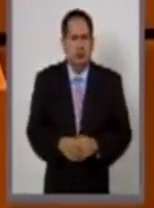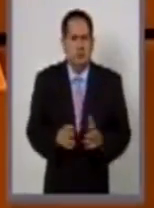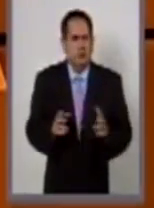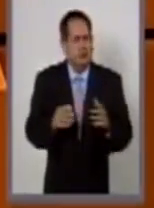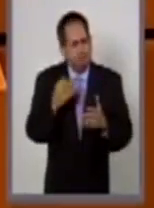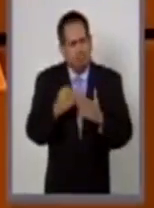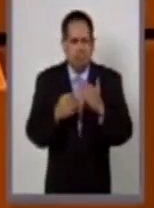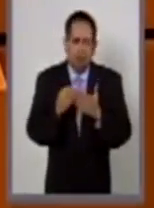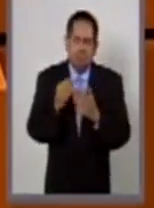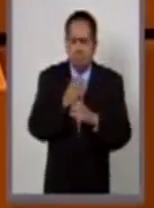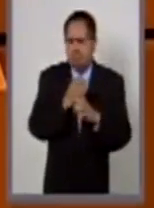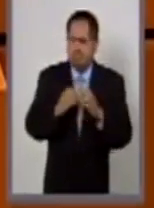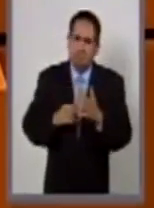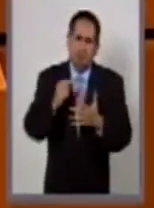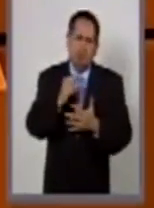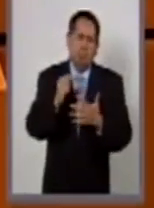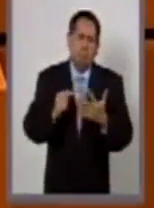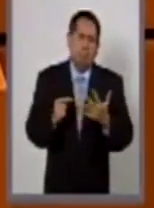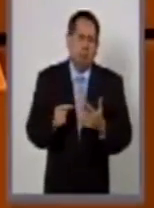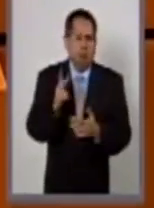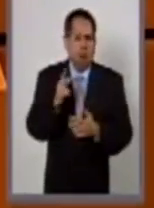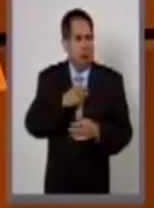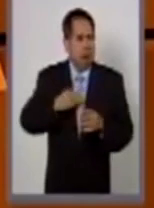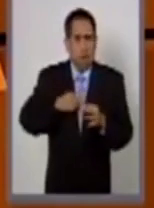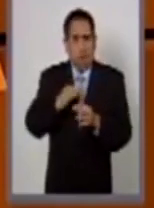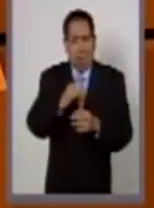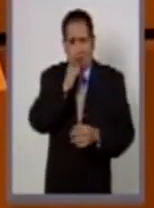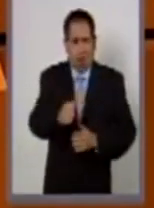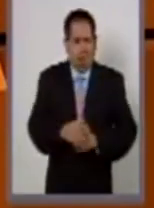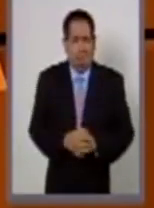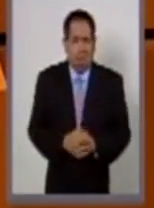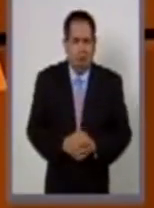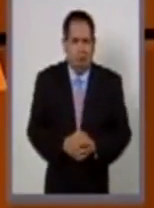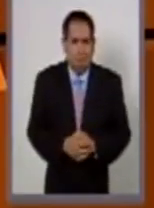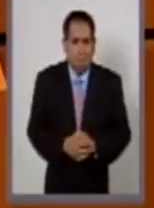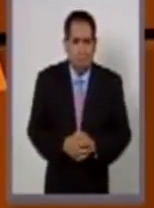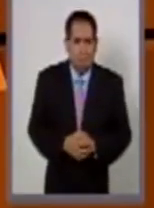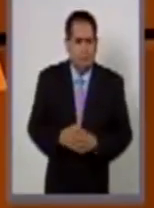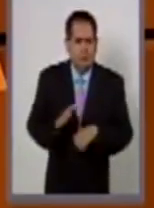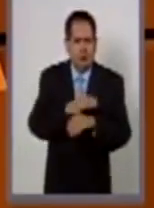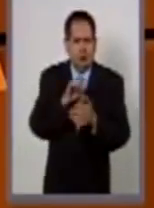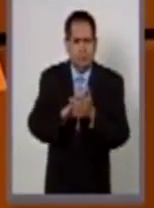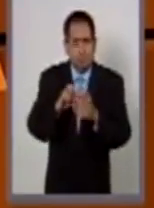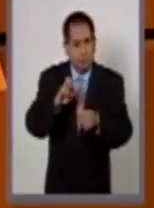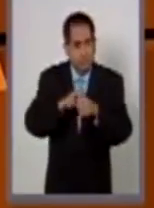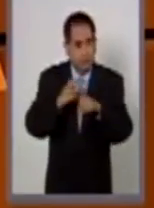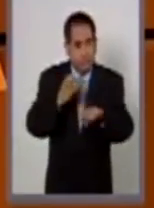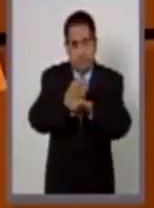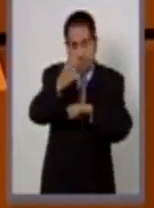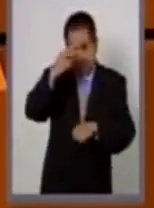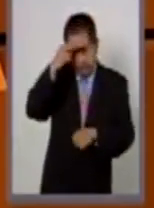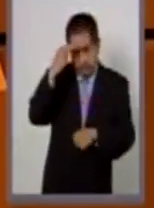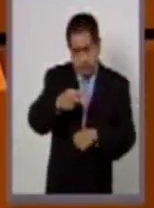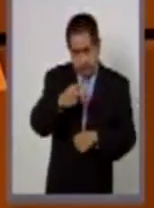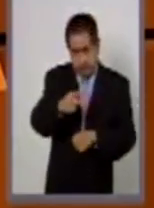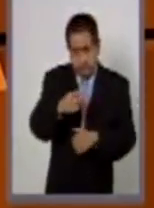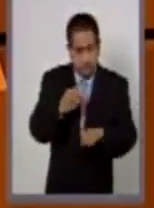muchas cosas que no cumplen. Por ejemplo, en el Estado de México,